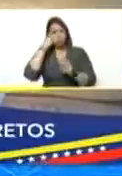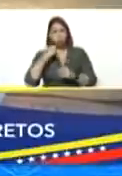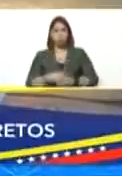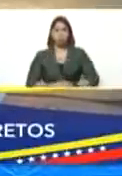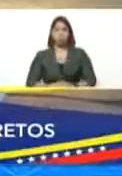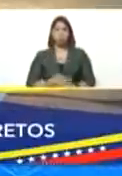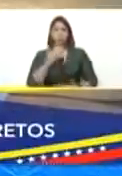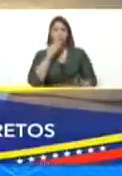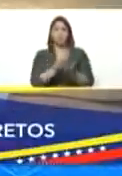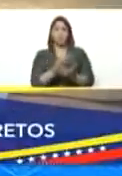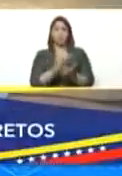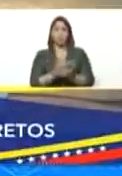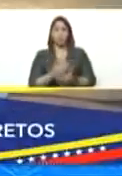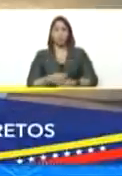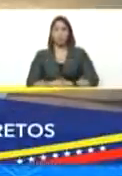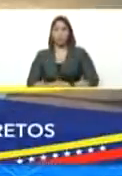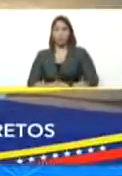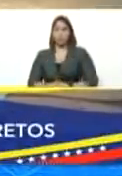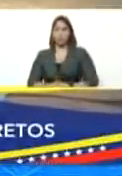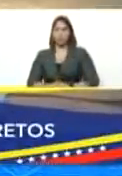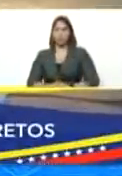y propuestas. Adelante.